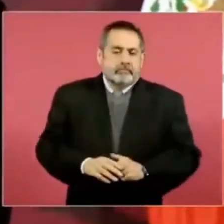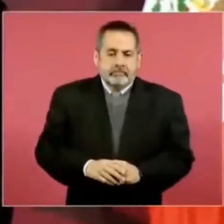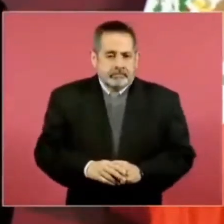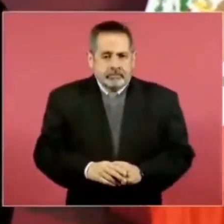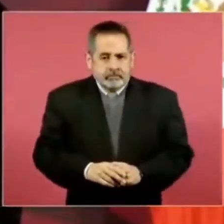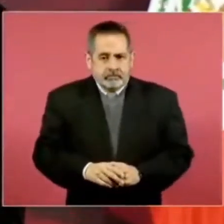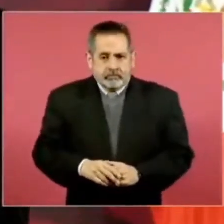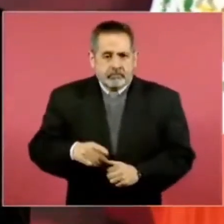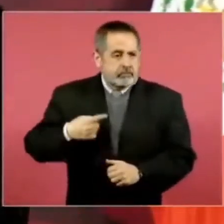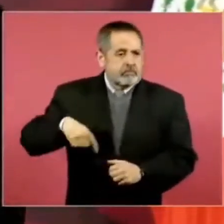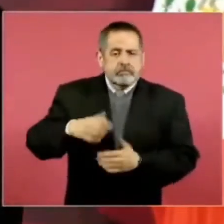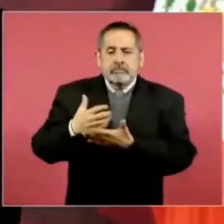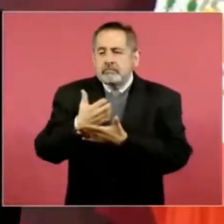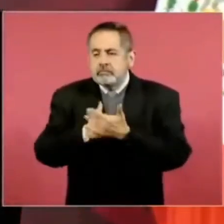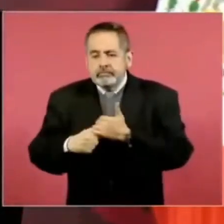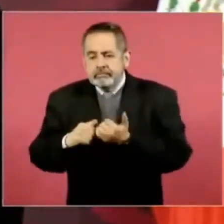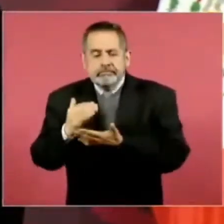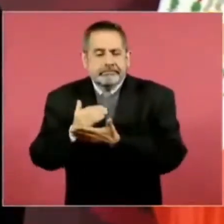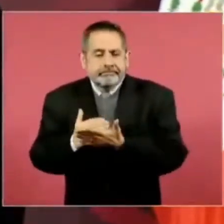afecta el ingreso.